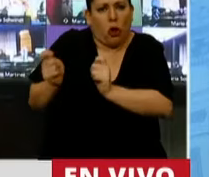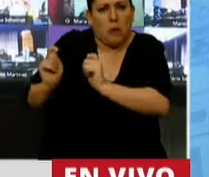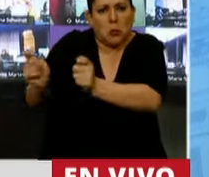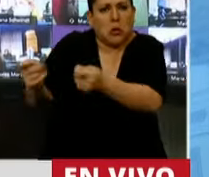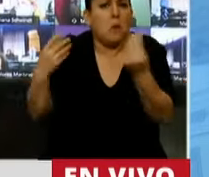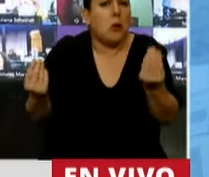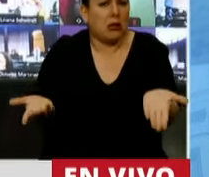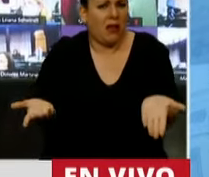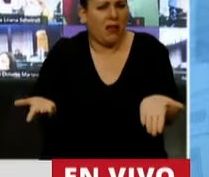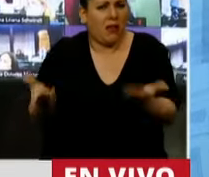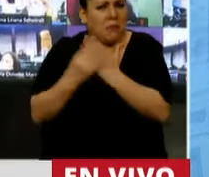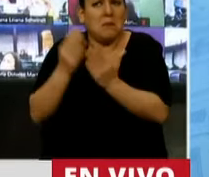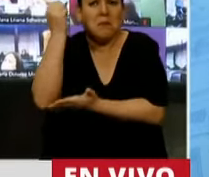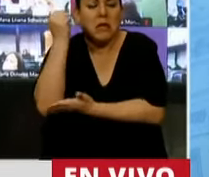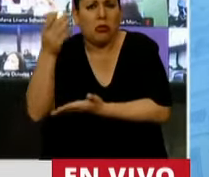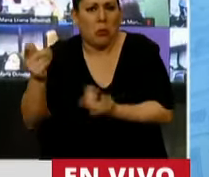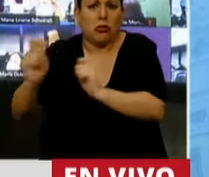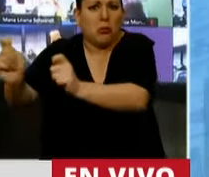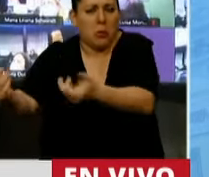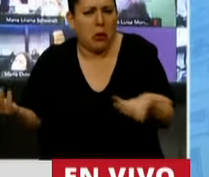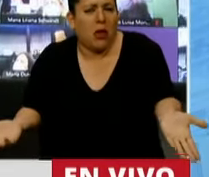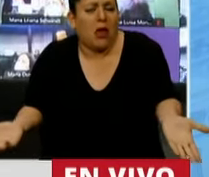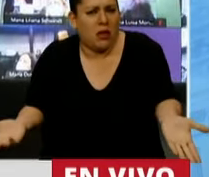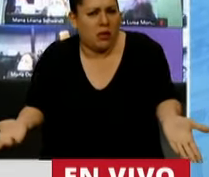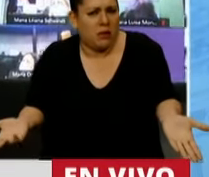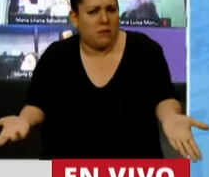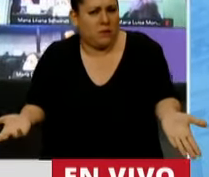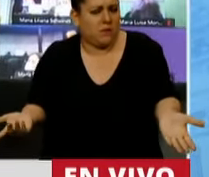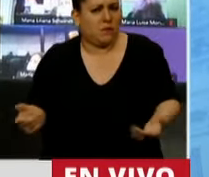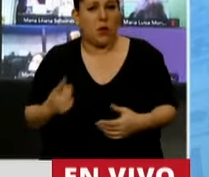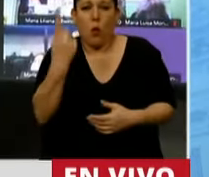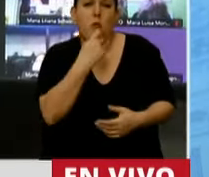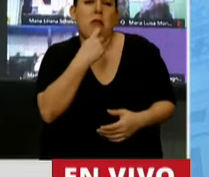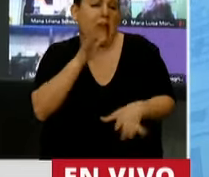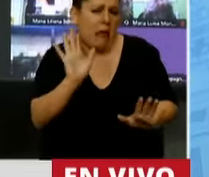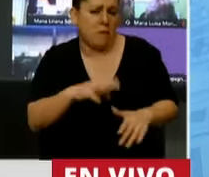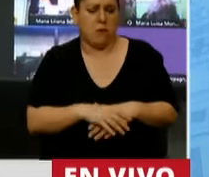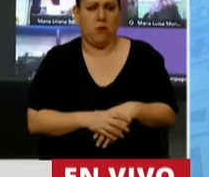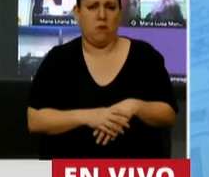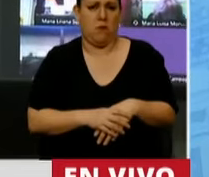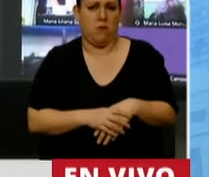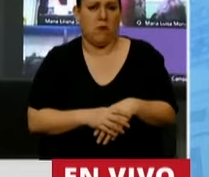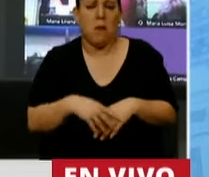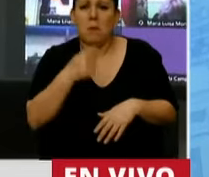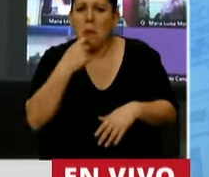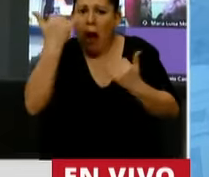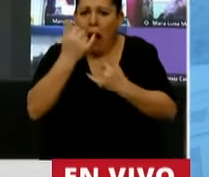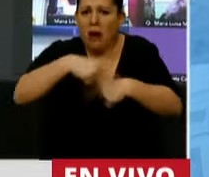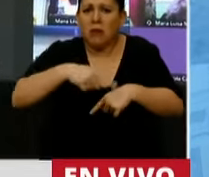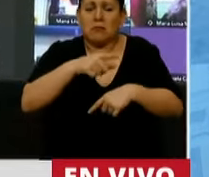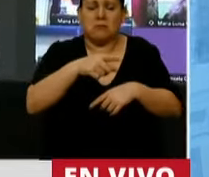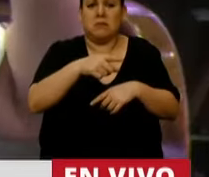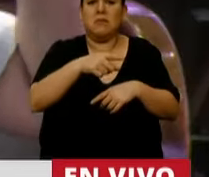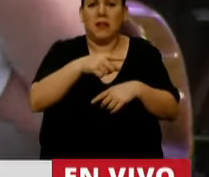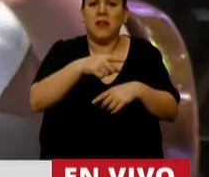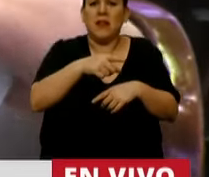hacer? Miren, con respecto a esto voy a dar un solo ejemplo. Las asimetrías que se nos pasan, las enormes asimetrías